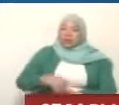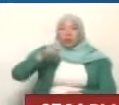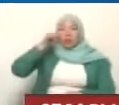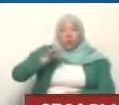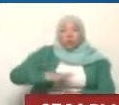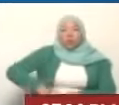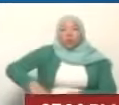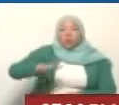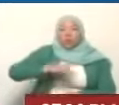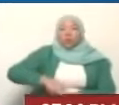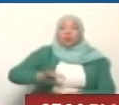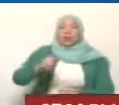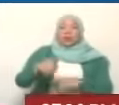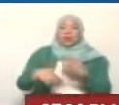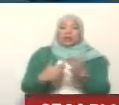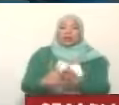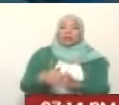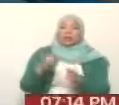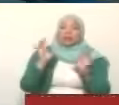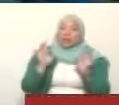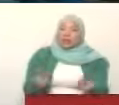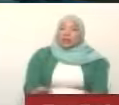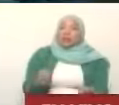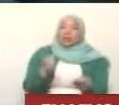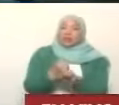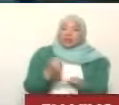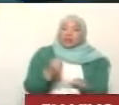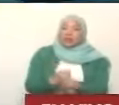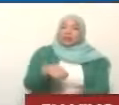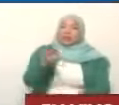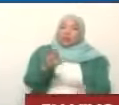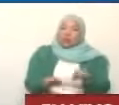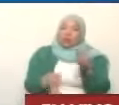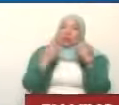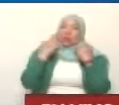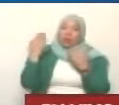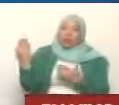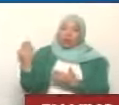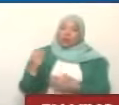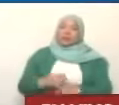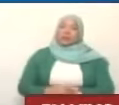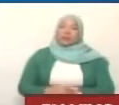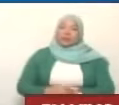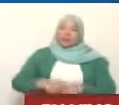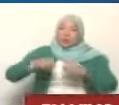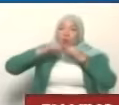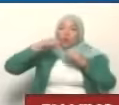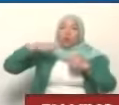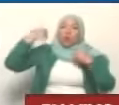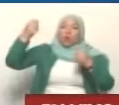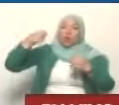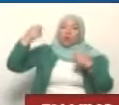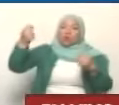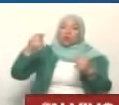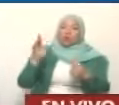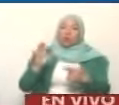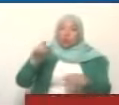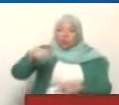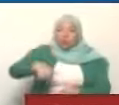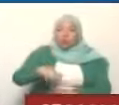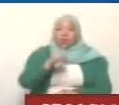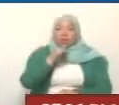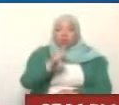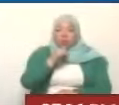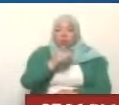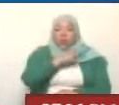pueblo organizado conquistará el poder. Era una consigna profética. Y